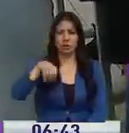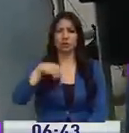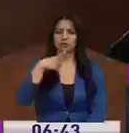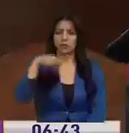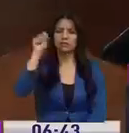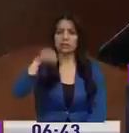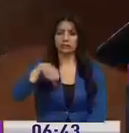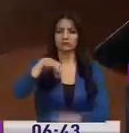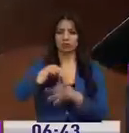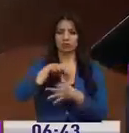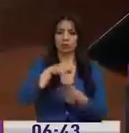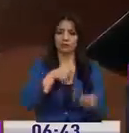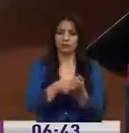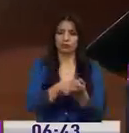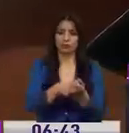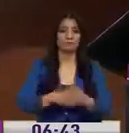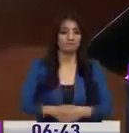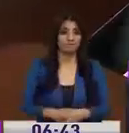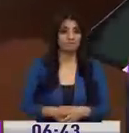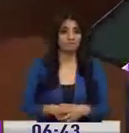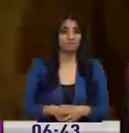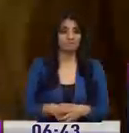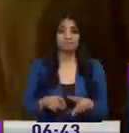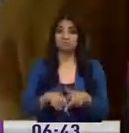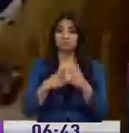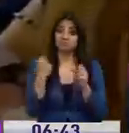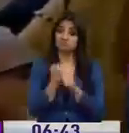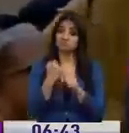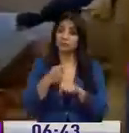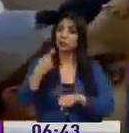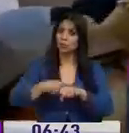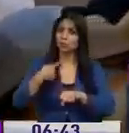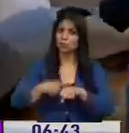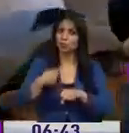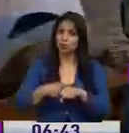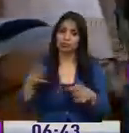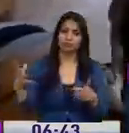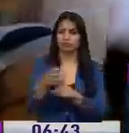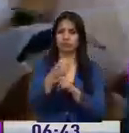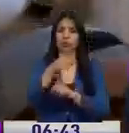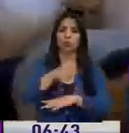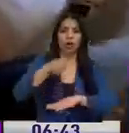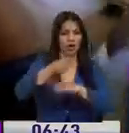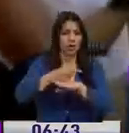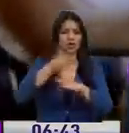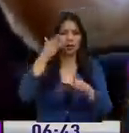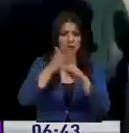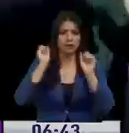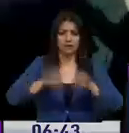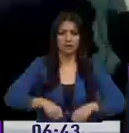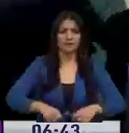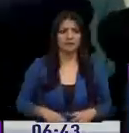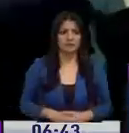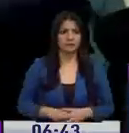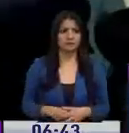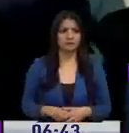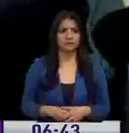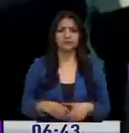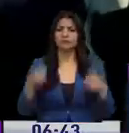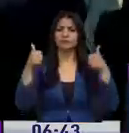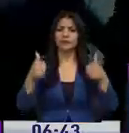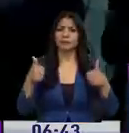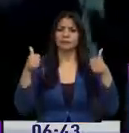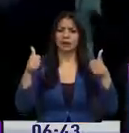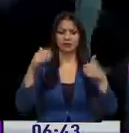afirmativos. Señaló que junto a la ciudadanía comienza un trabajo duro de construir para alcanzar el Guayas que nos merecemos. Una campaña con